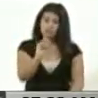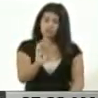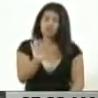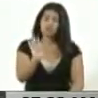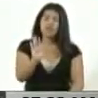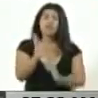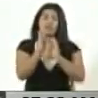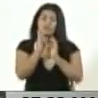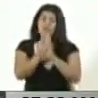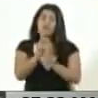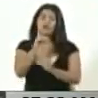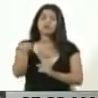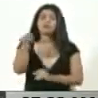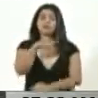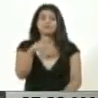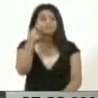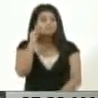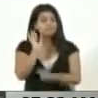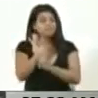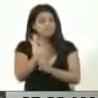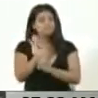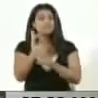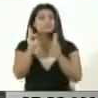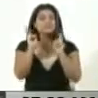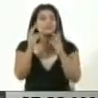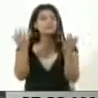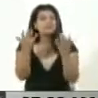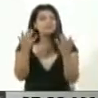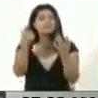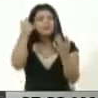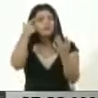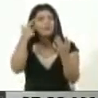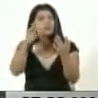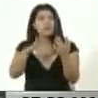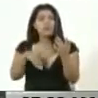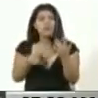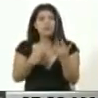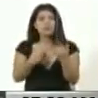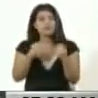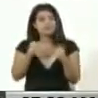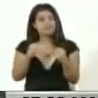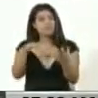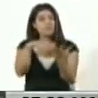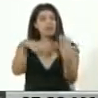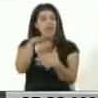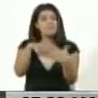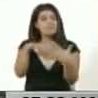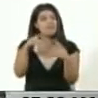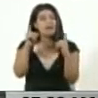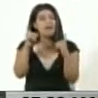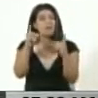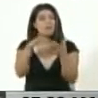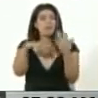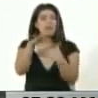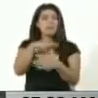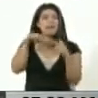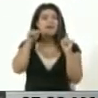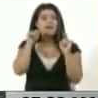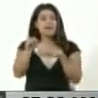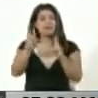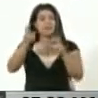hay que tener mucho cuidado con relación a potenciales hechos de violencia que puedan generarse en